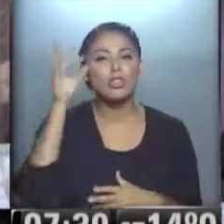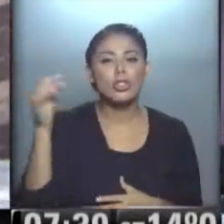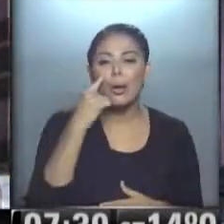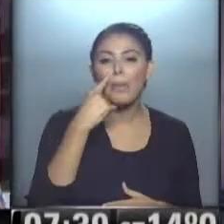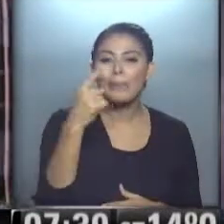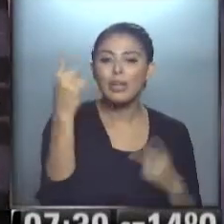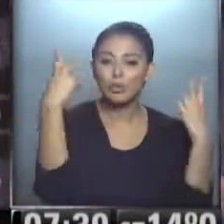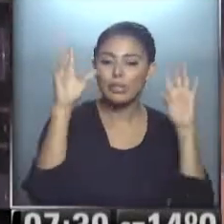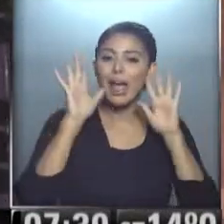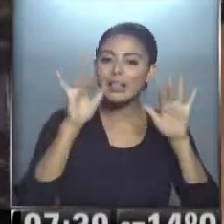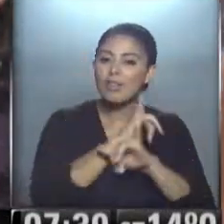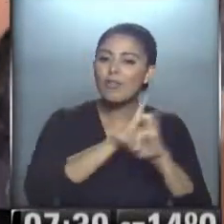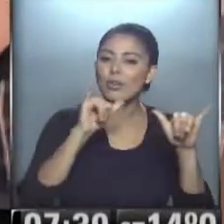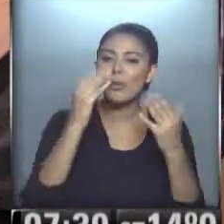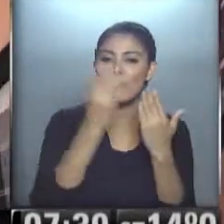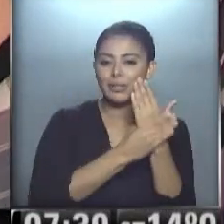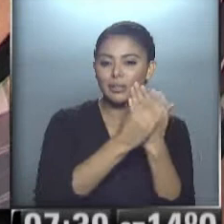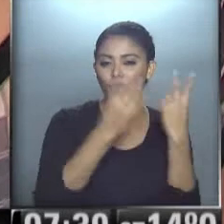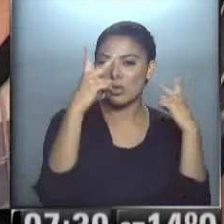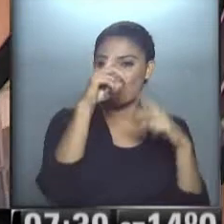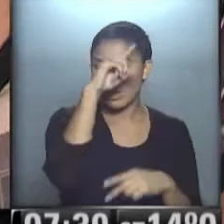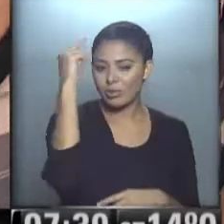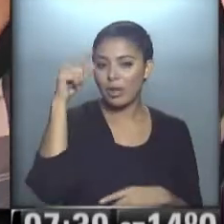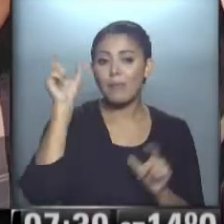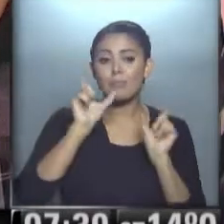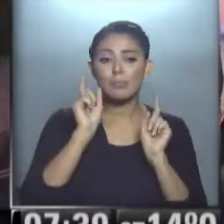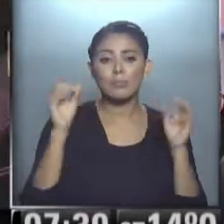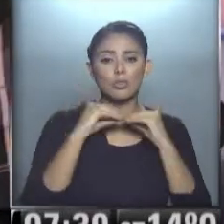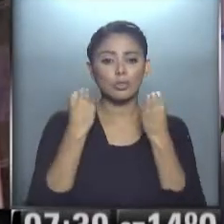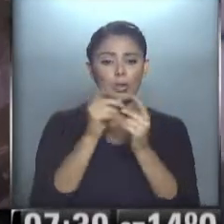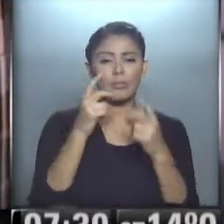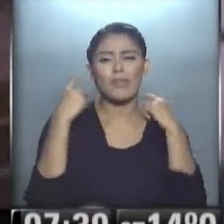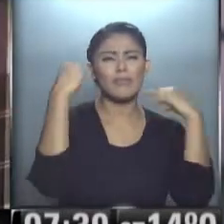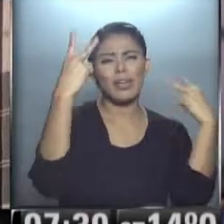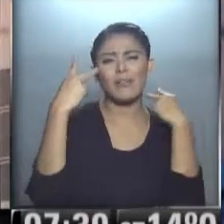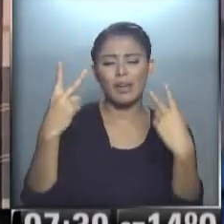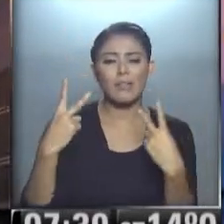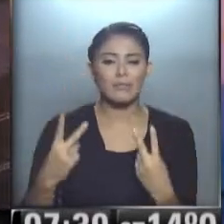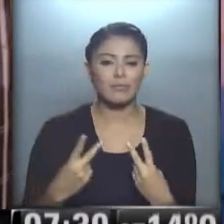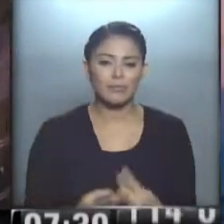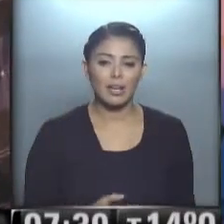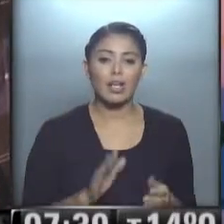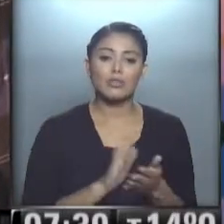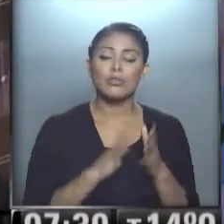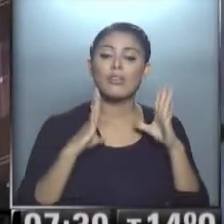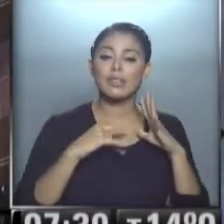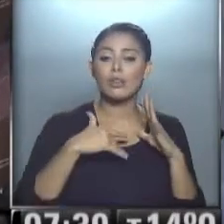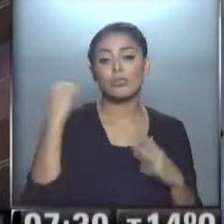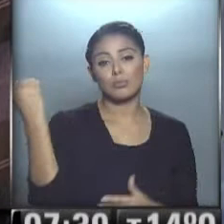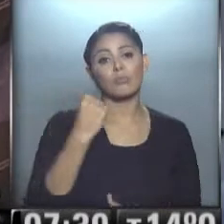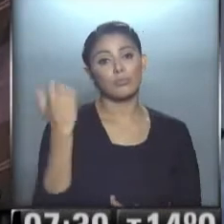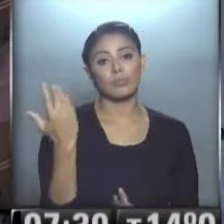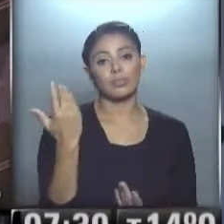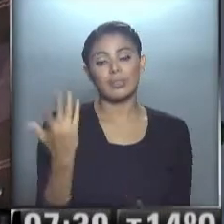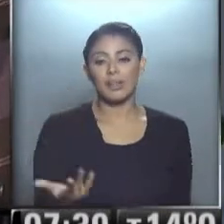según el ministerio de turismo de la nación viajarán durante este fin de semana largo a propósito de los feriados lo que implica un gran movimiento